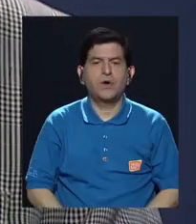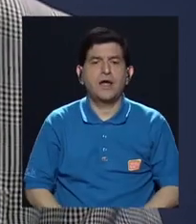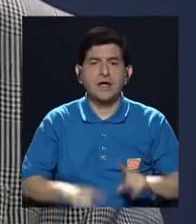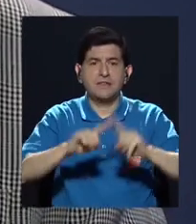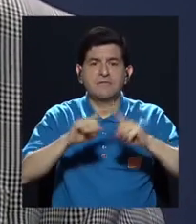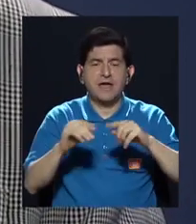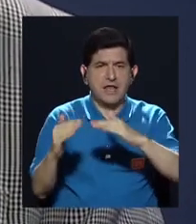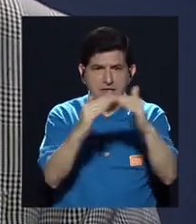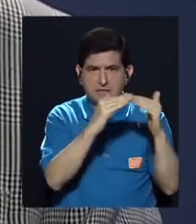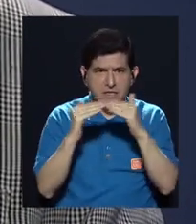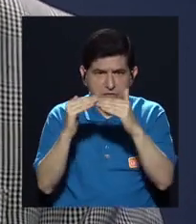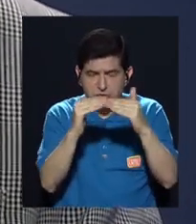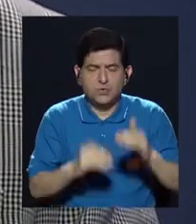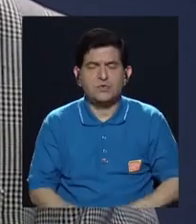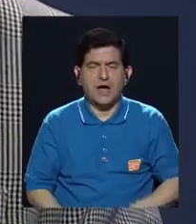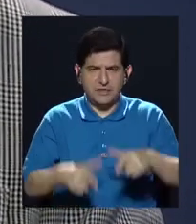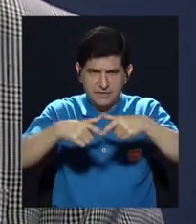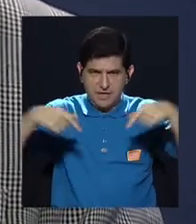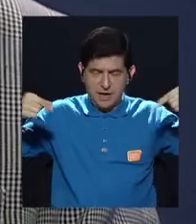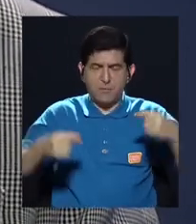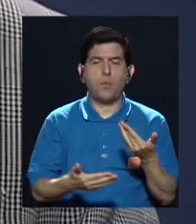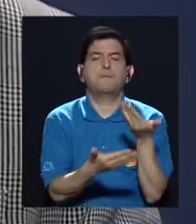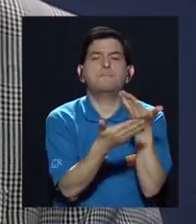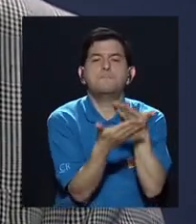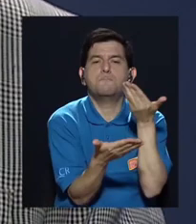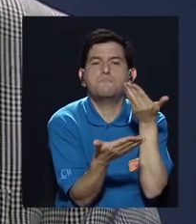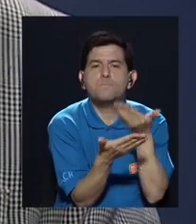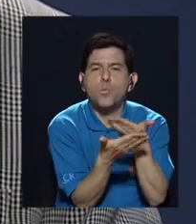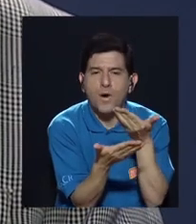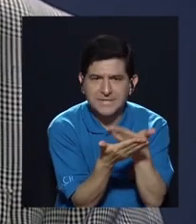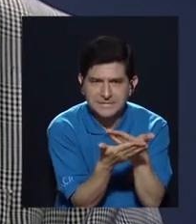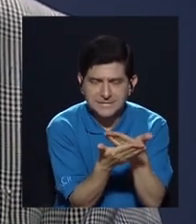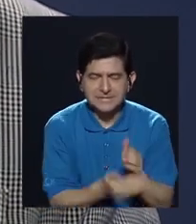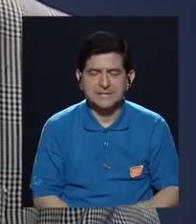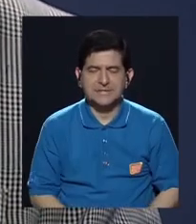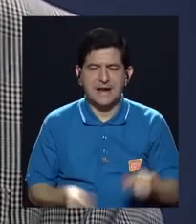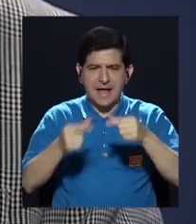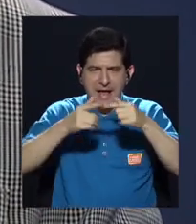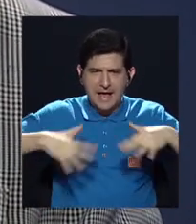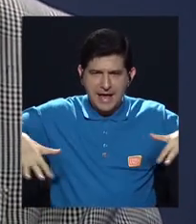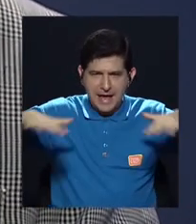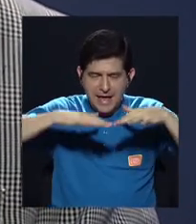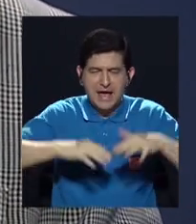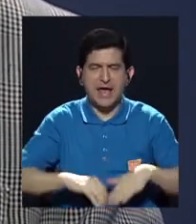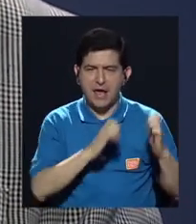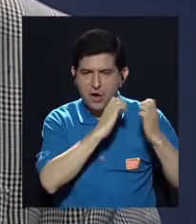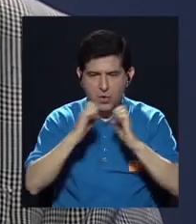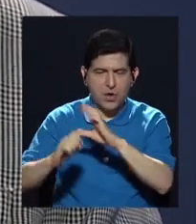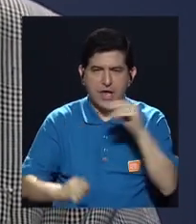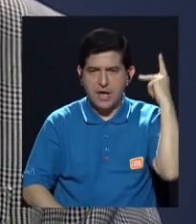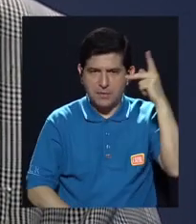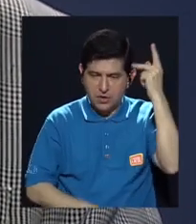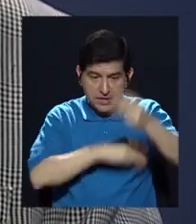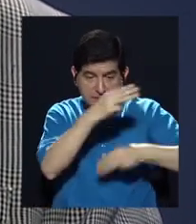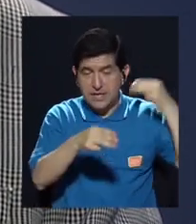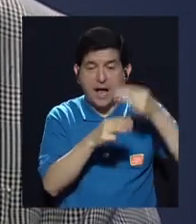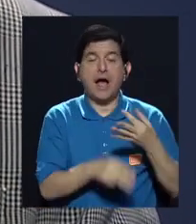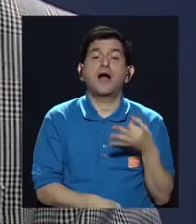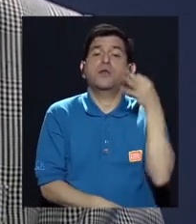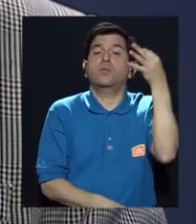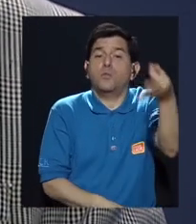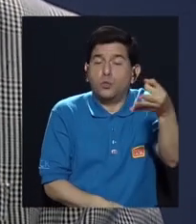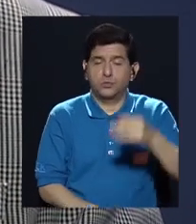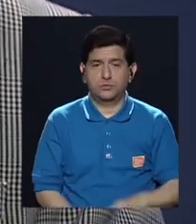Nagasaki. En mi criterio, más como una señal precisamente geoestratégica y geopolítica para el mundo que se